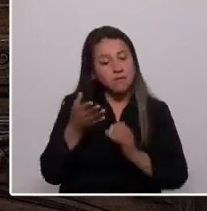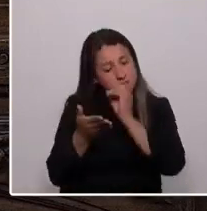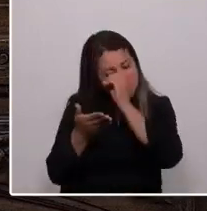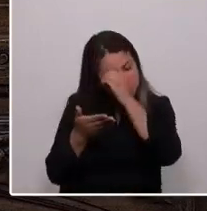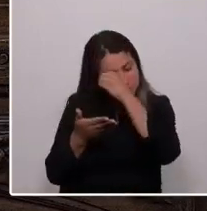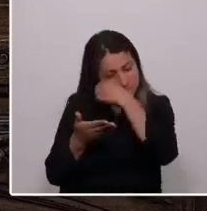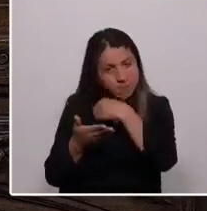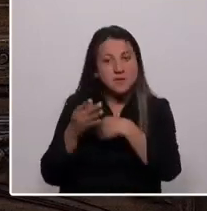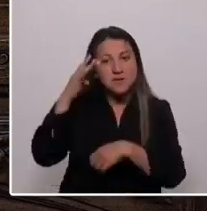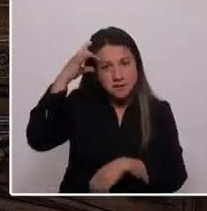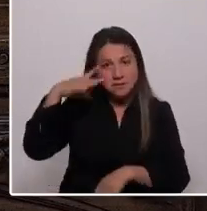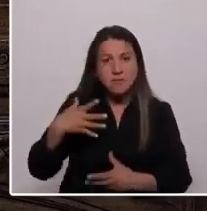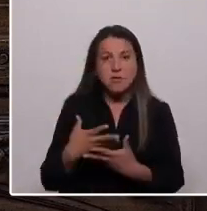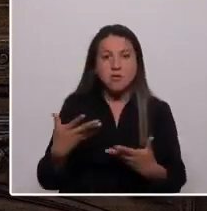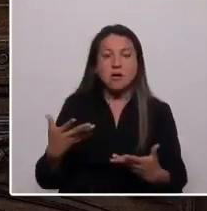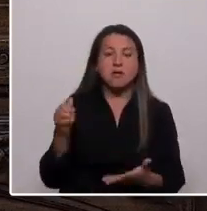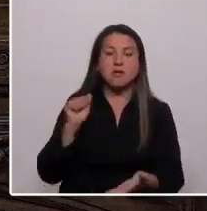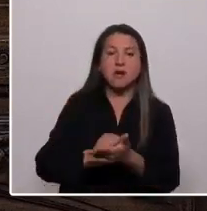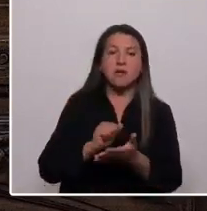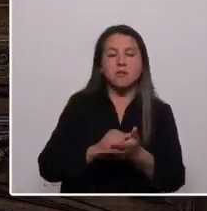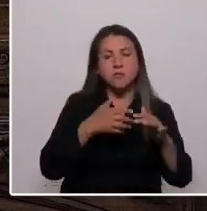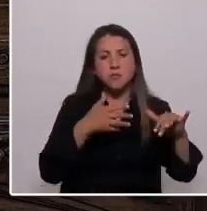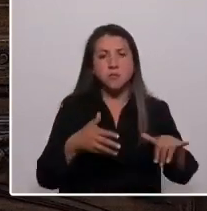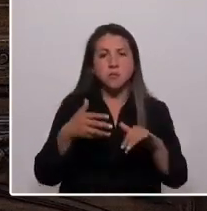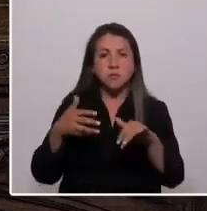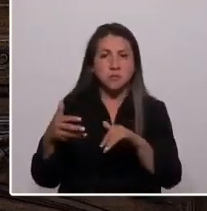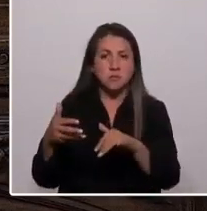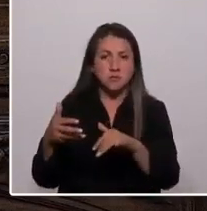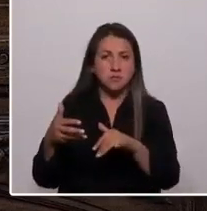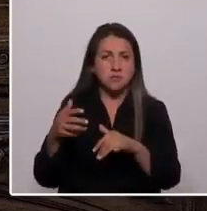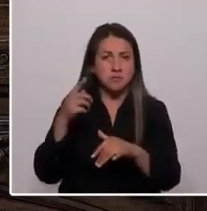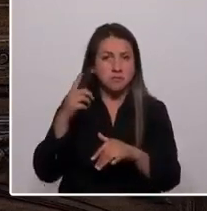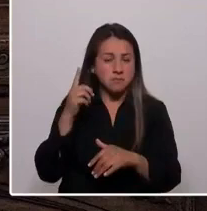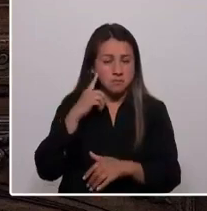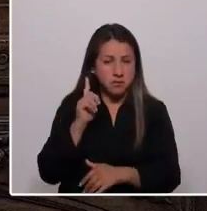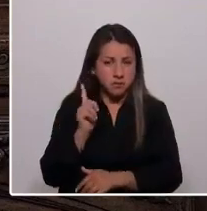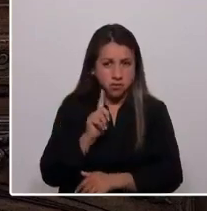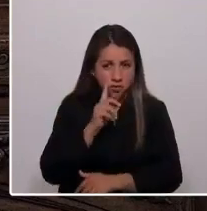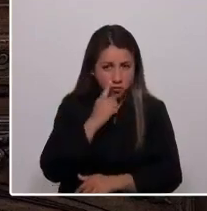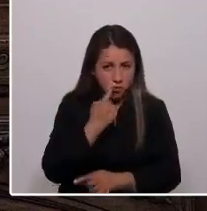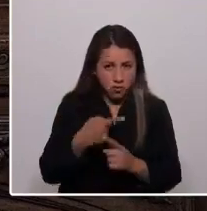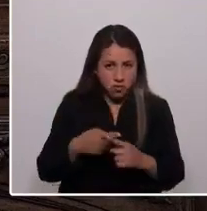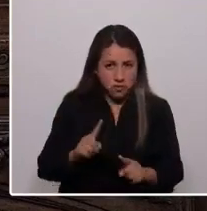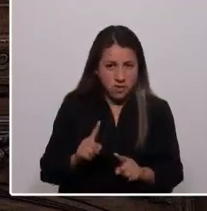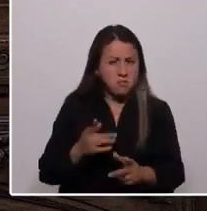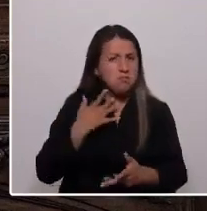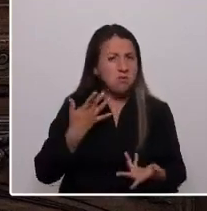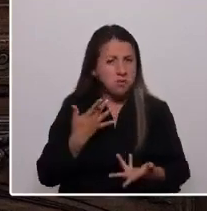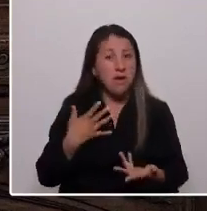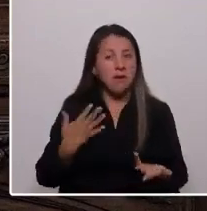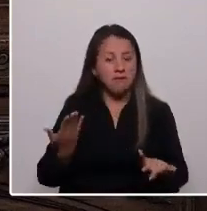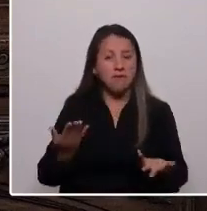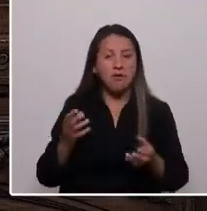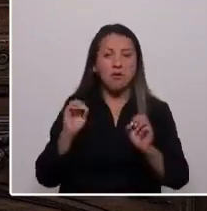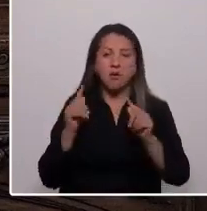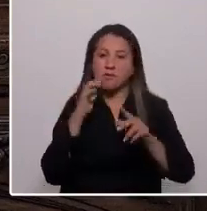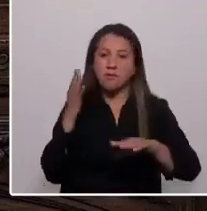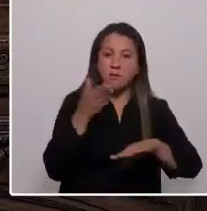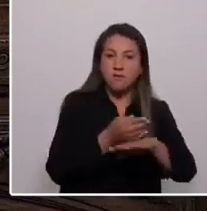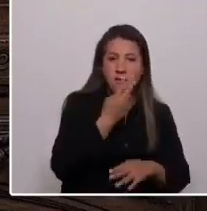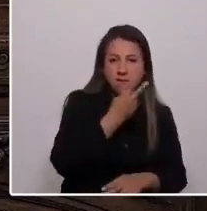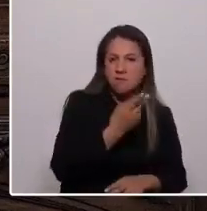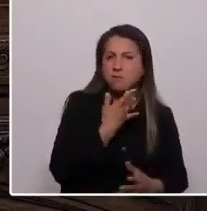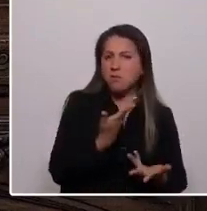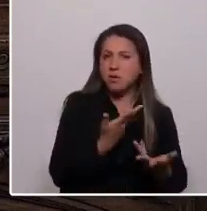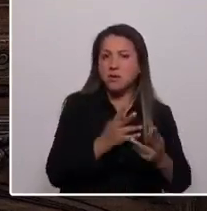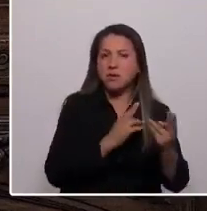grandes manifestaciones en el país pero no conocíamos los detalles el sol se reflejaba en las aguas mientras nos explicábamos la relación entre